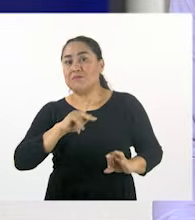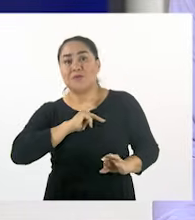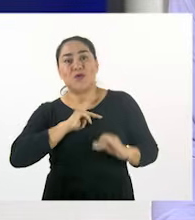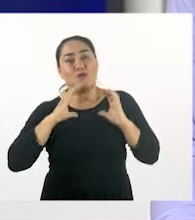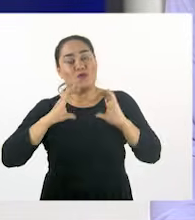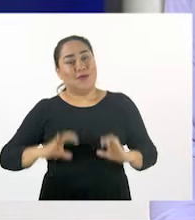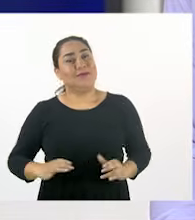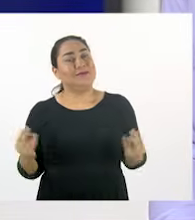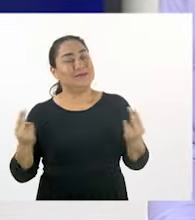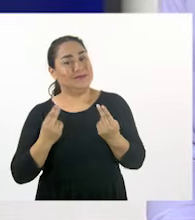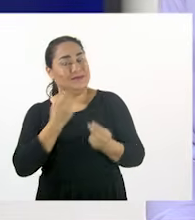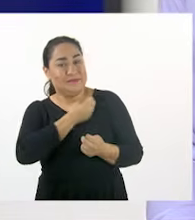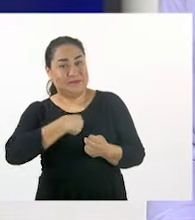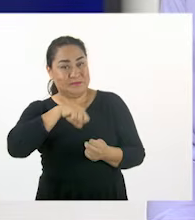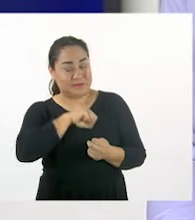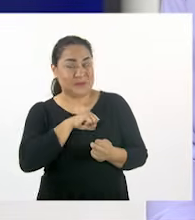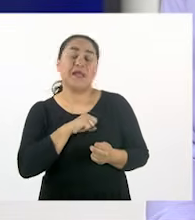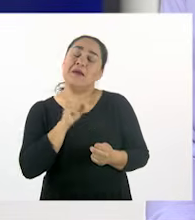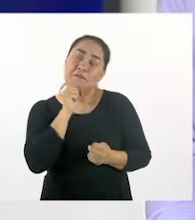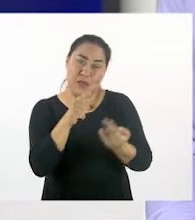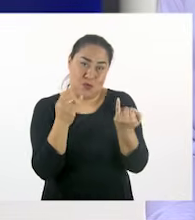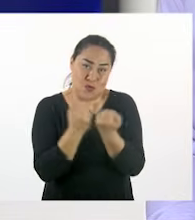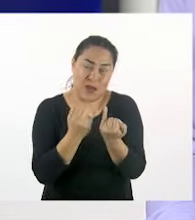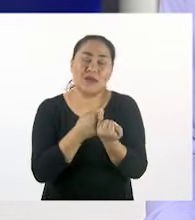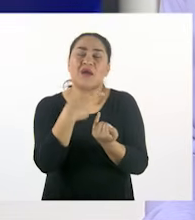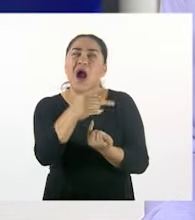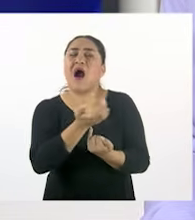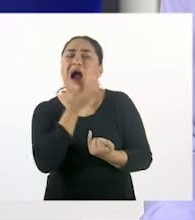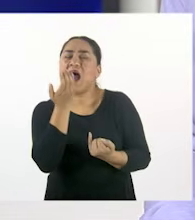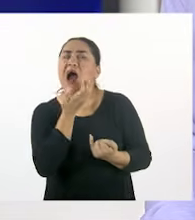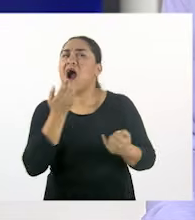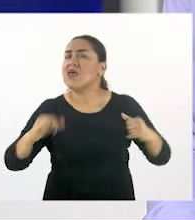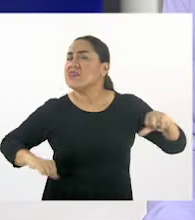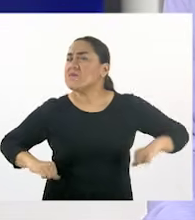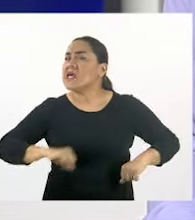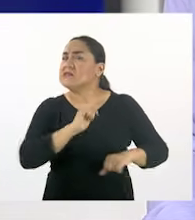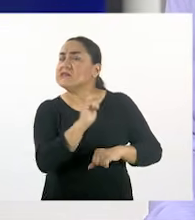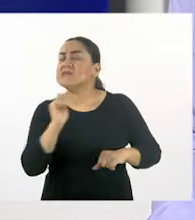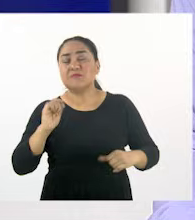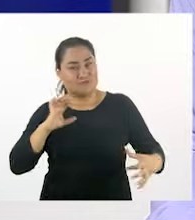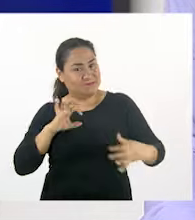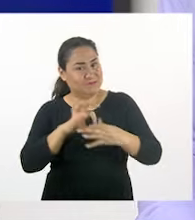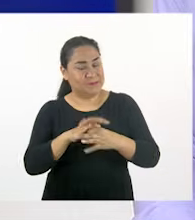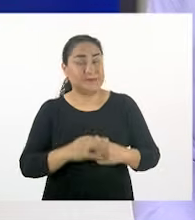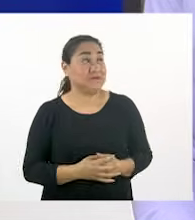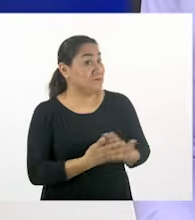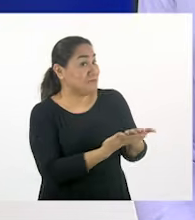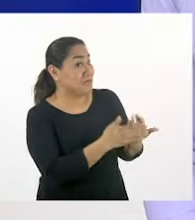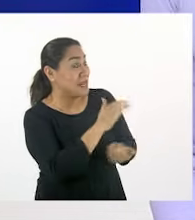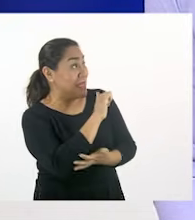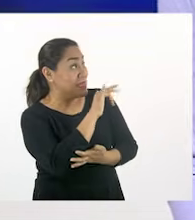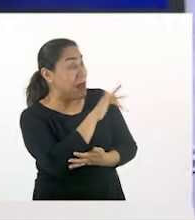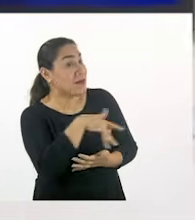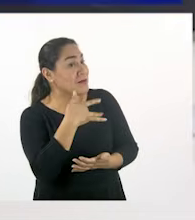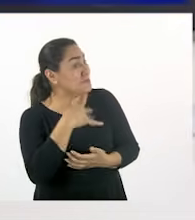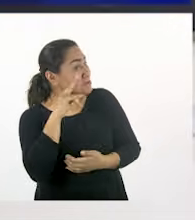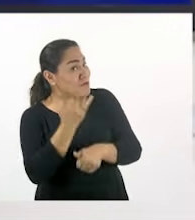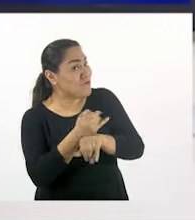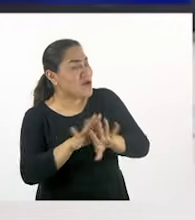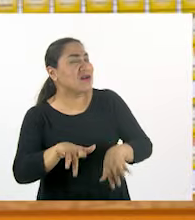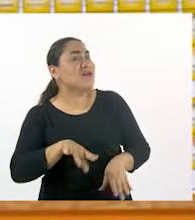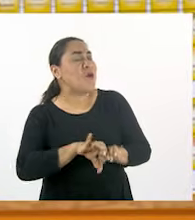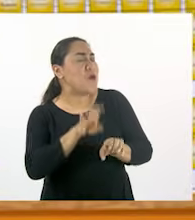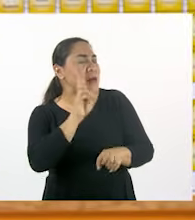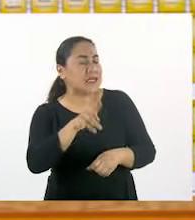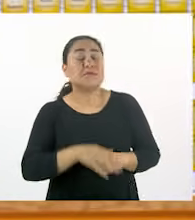y también acorde a lo que haces de actividad día a día. Y bien, Aníbal, ¿cómo viste esta información? Ay, muy